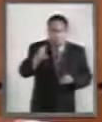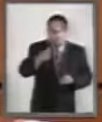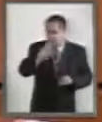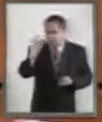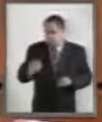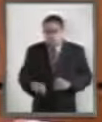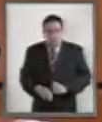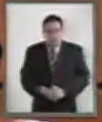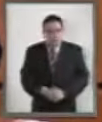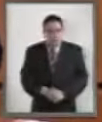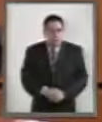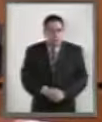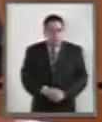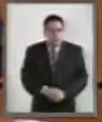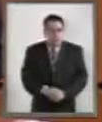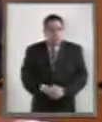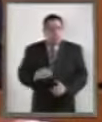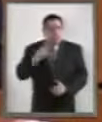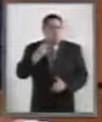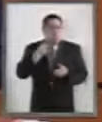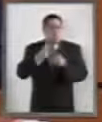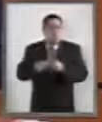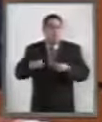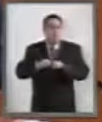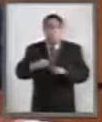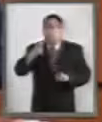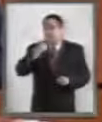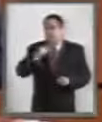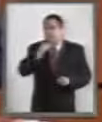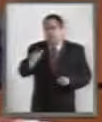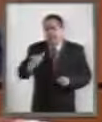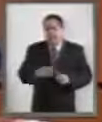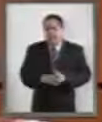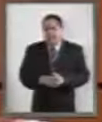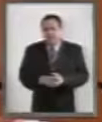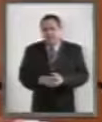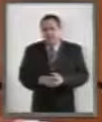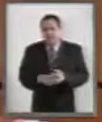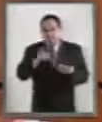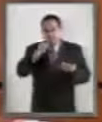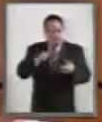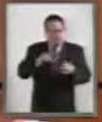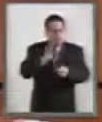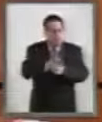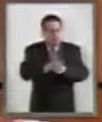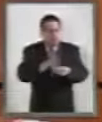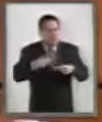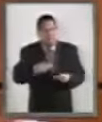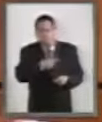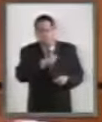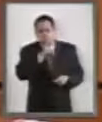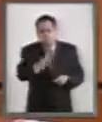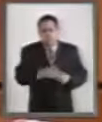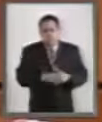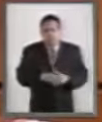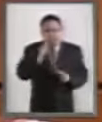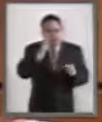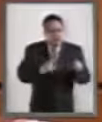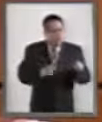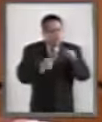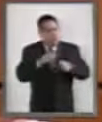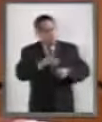230%. Las políticas sociales no sirven para nada, no contienen la pobreza, pero eso sí, capturan el